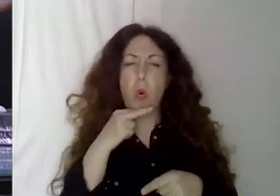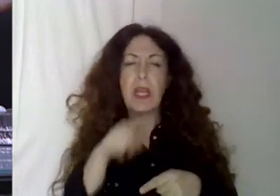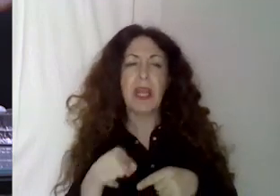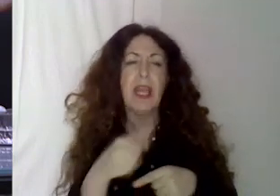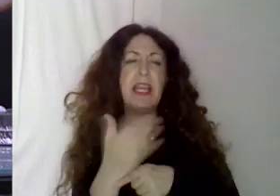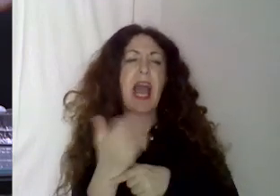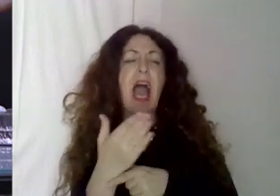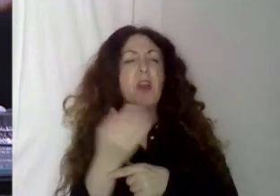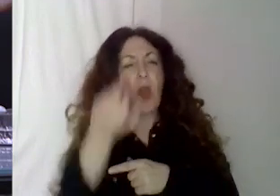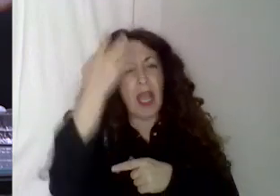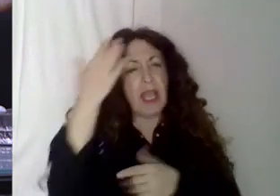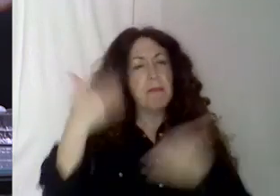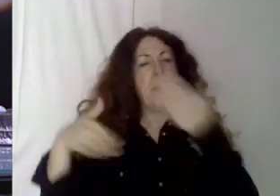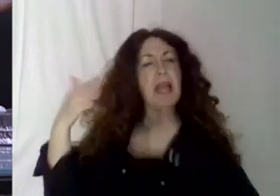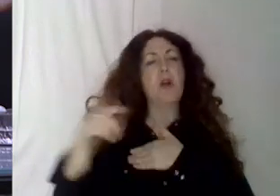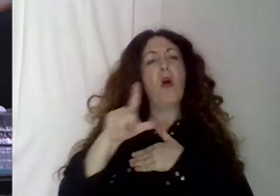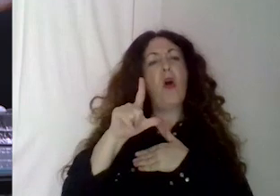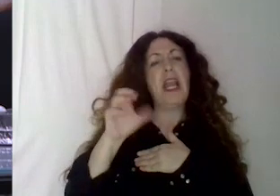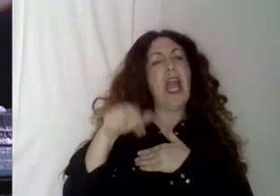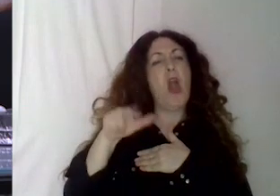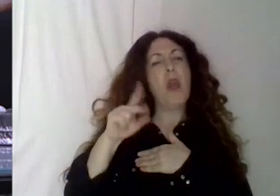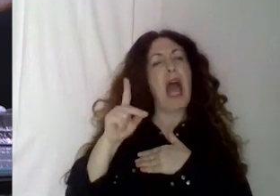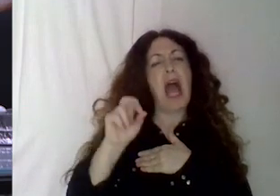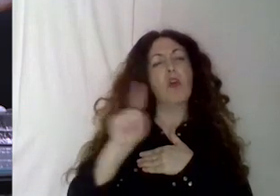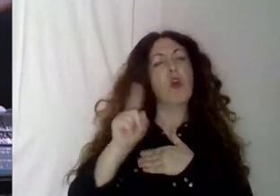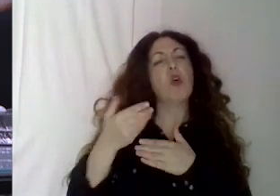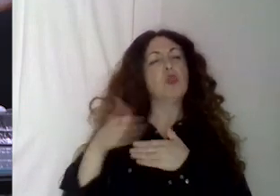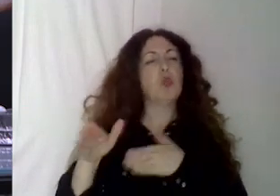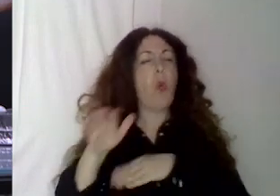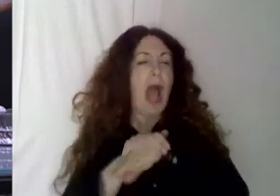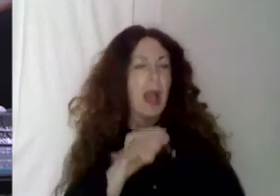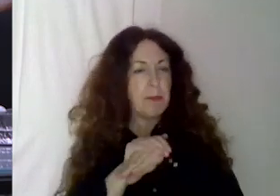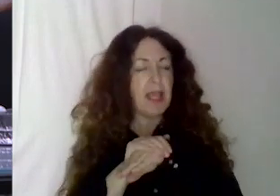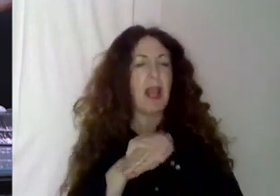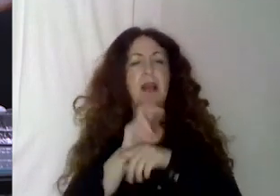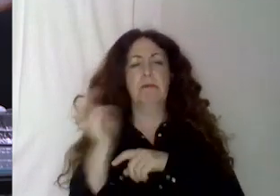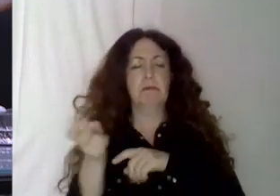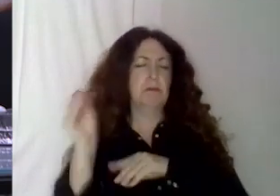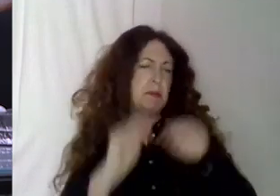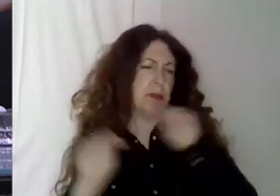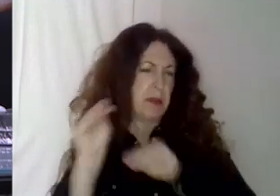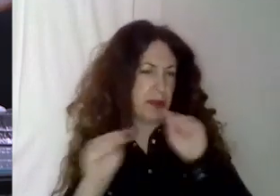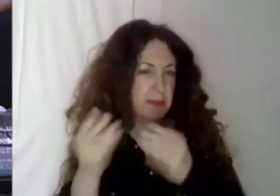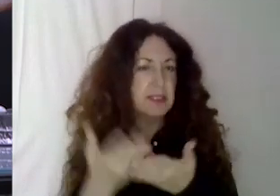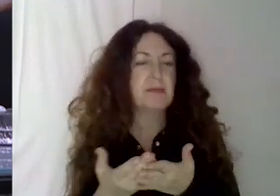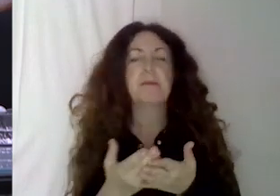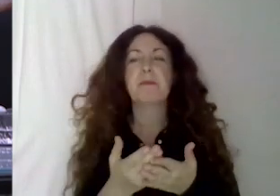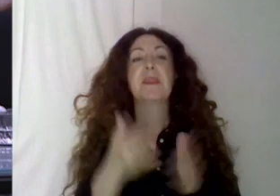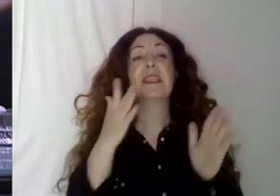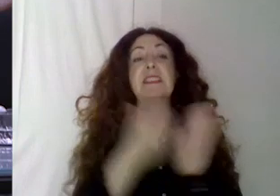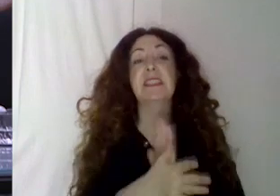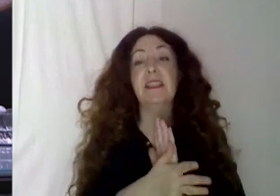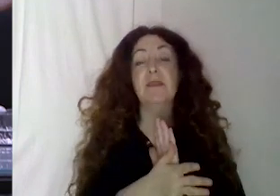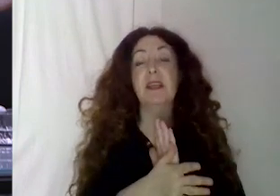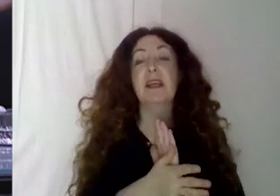algo que yo creo que a todos pues nos fascina desde muchos puntos de vista, porque ahí queremos encontrar un correlato entre, digamos,